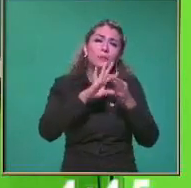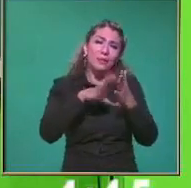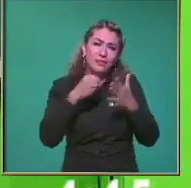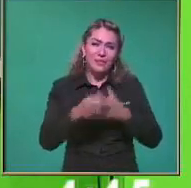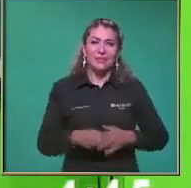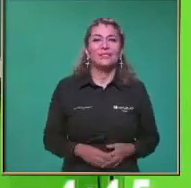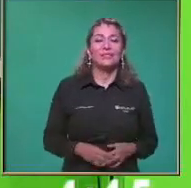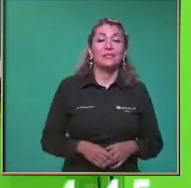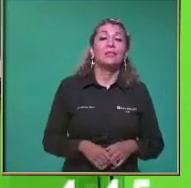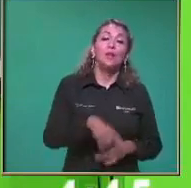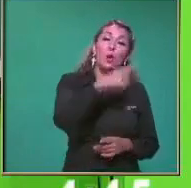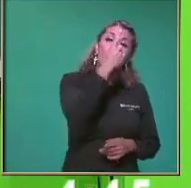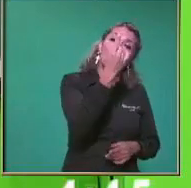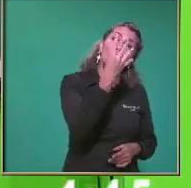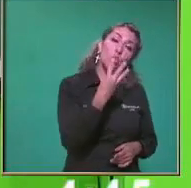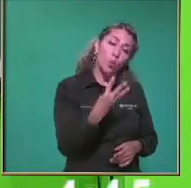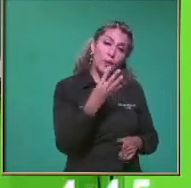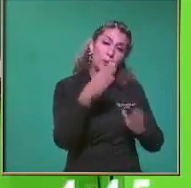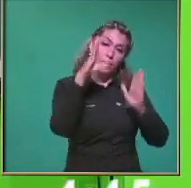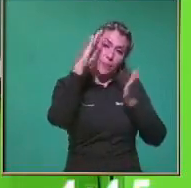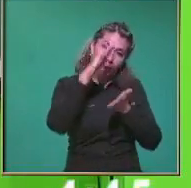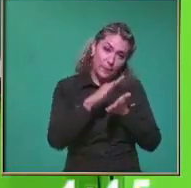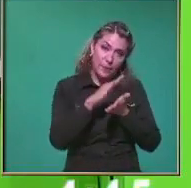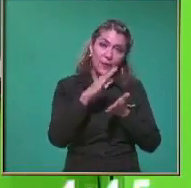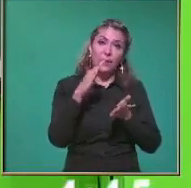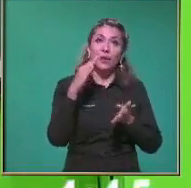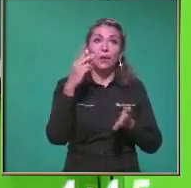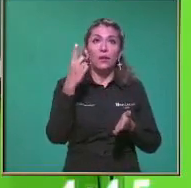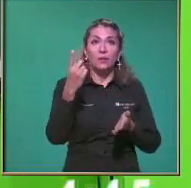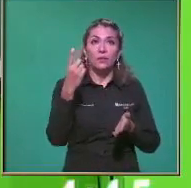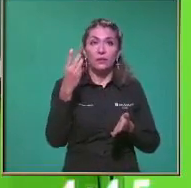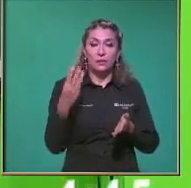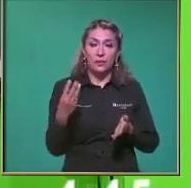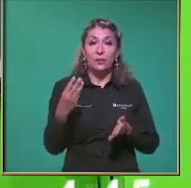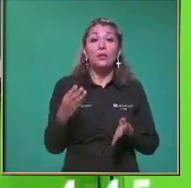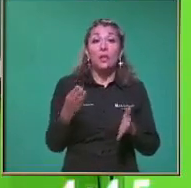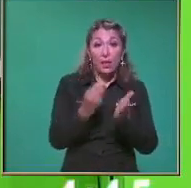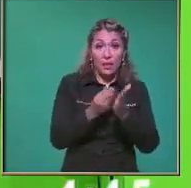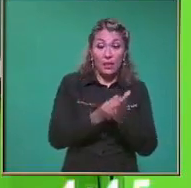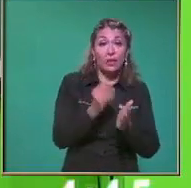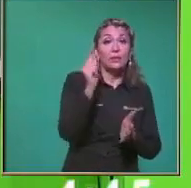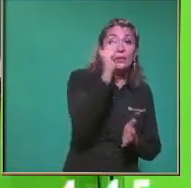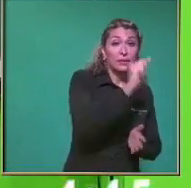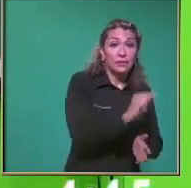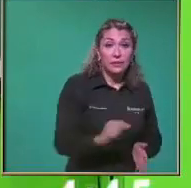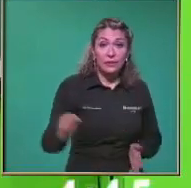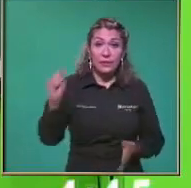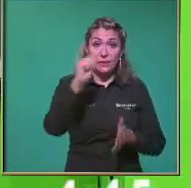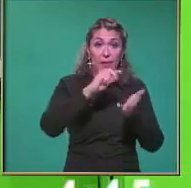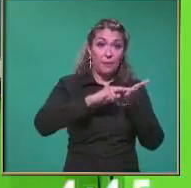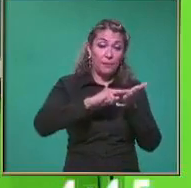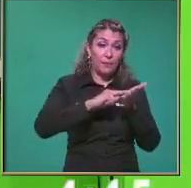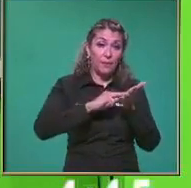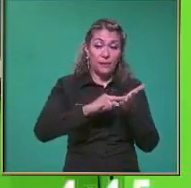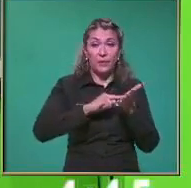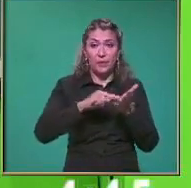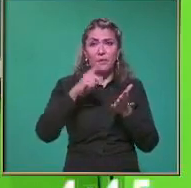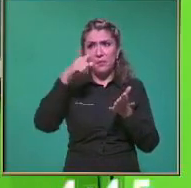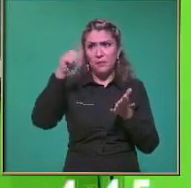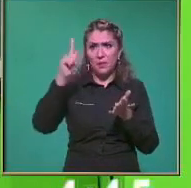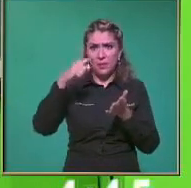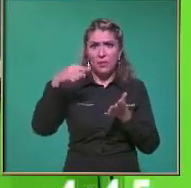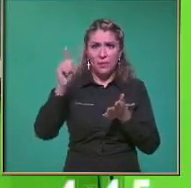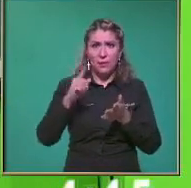que un tercio. En mis clases encerramos con color verde y ponemos la respuesta correcta a un lado, porque es más fácil